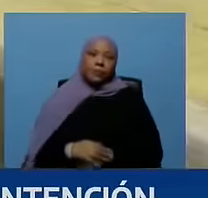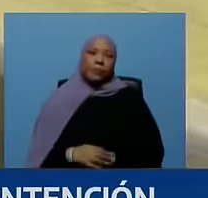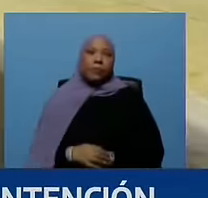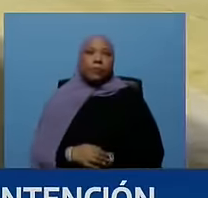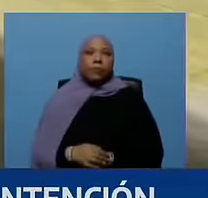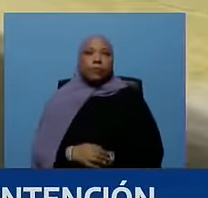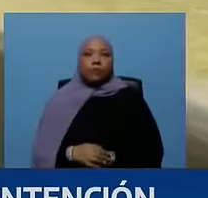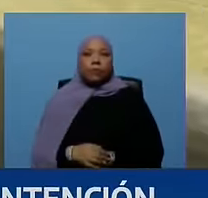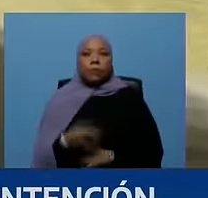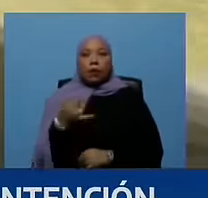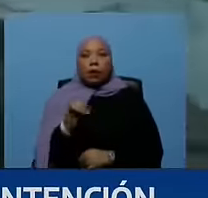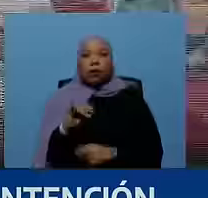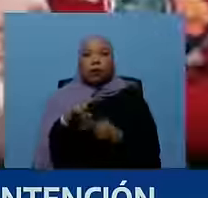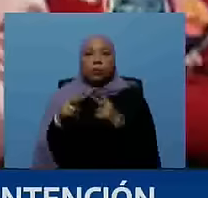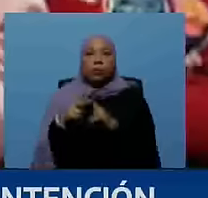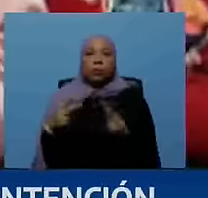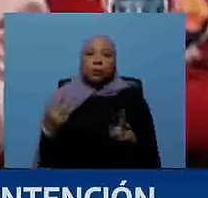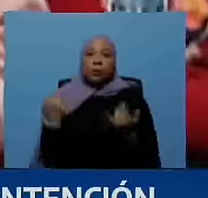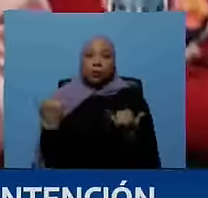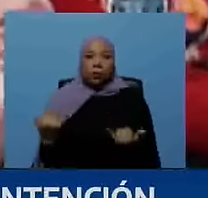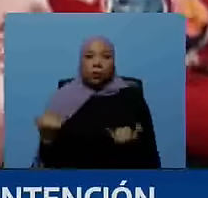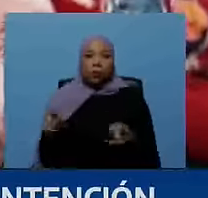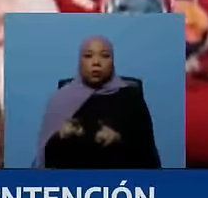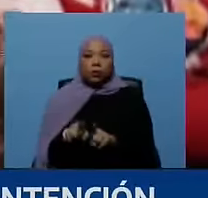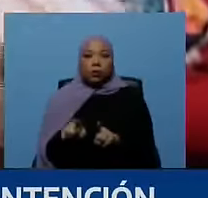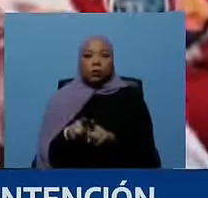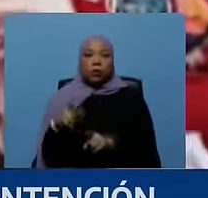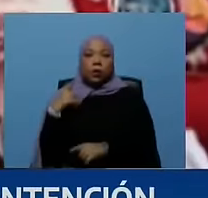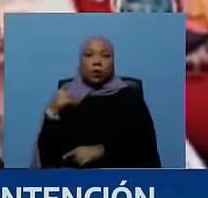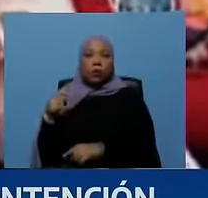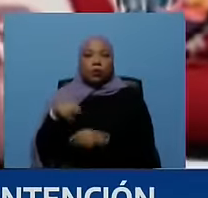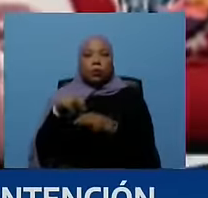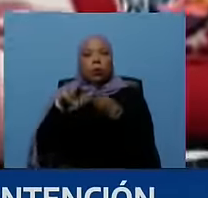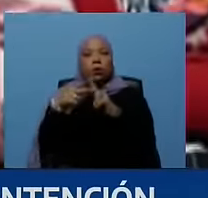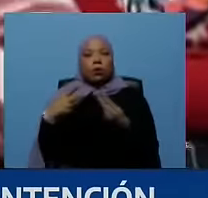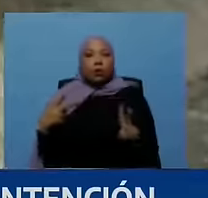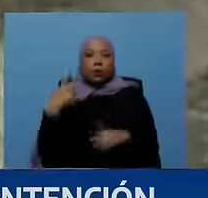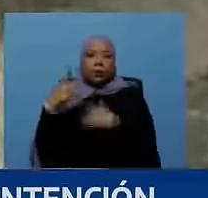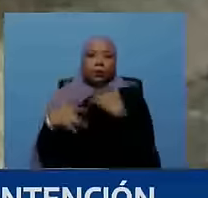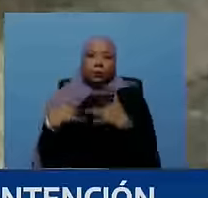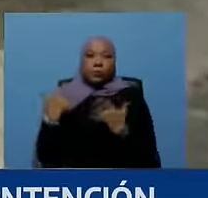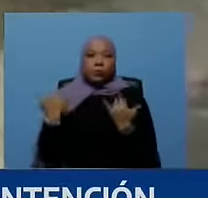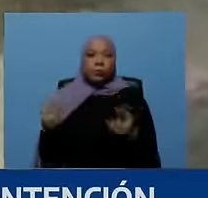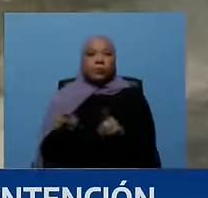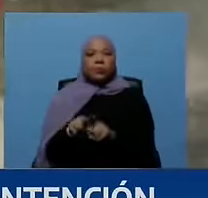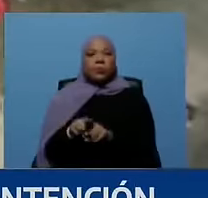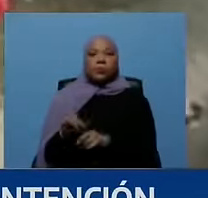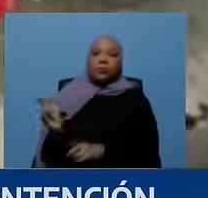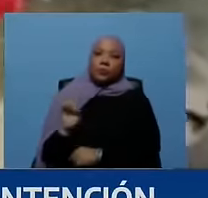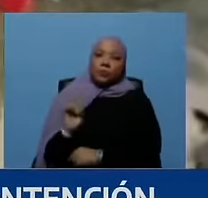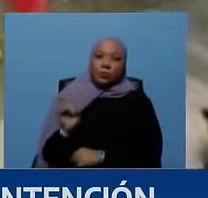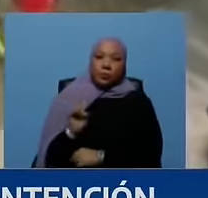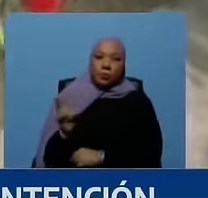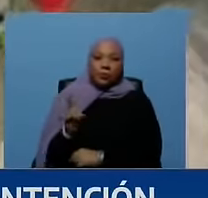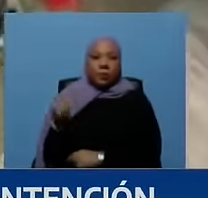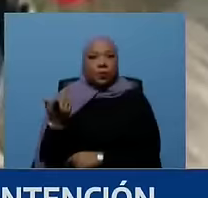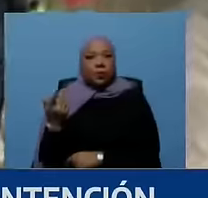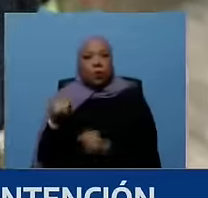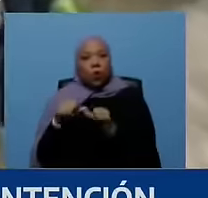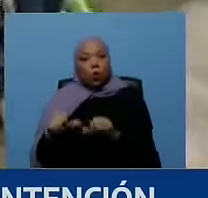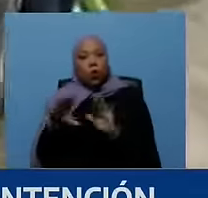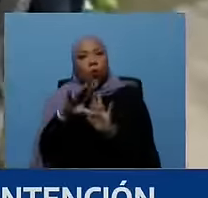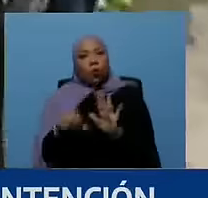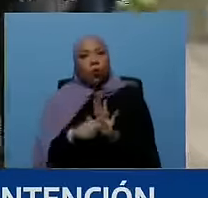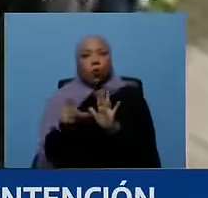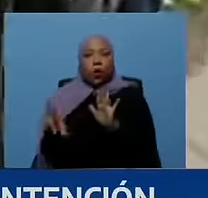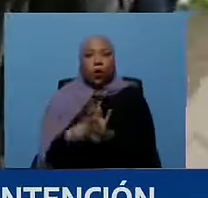Como tenemos paz y vamos a tener paz, y en Venezuela va a reinar la Constitución,